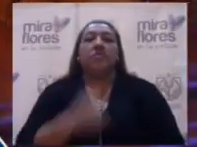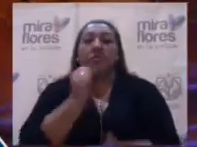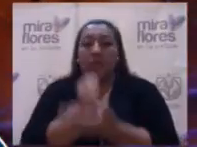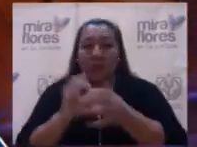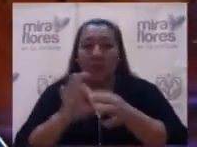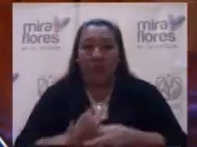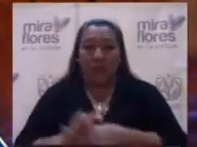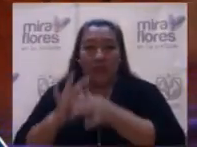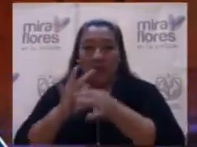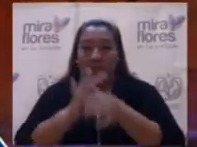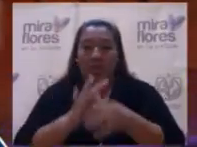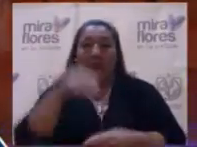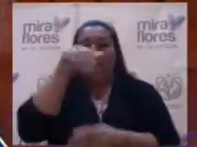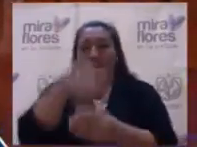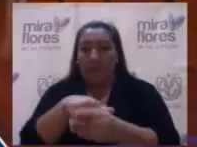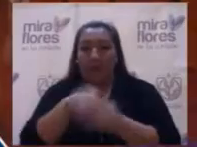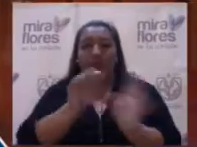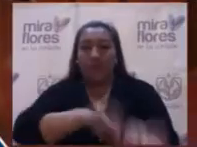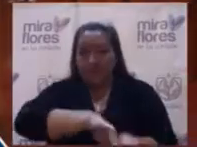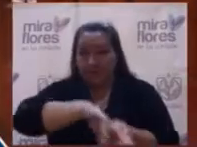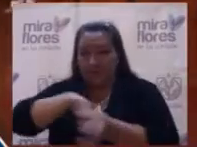Muchas gracias. Vamos al siguiente punto, por favor.